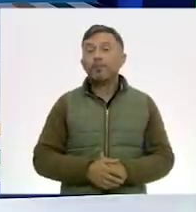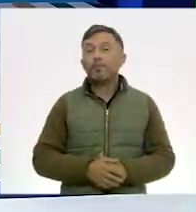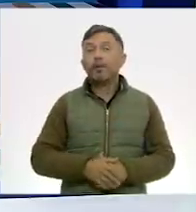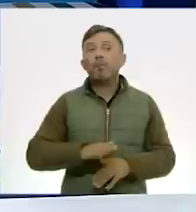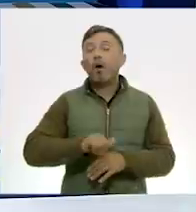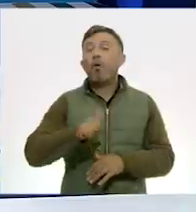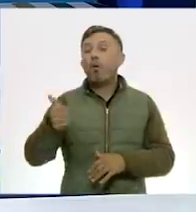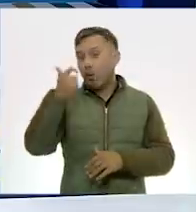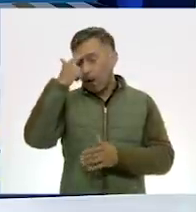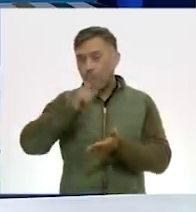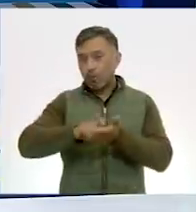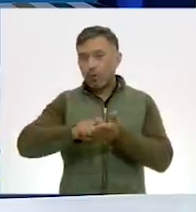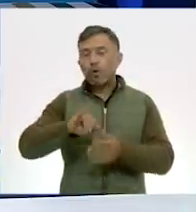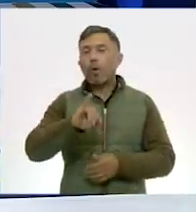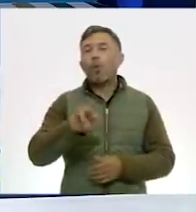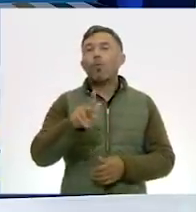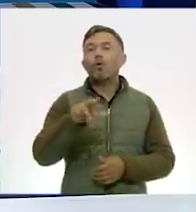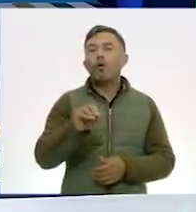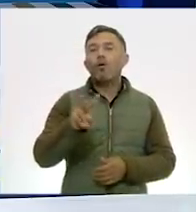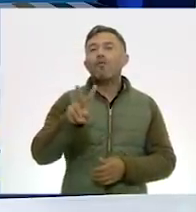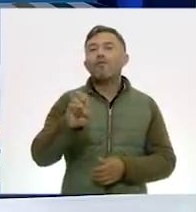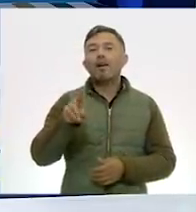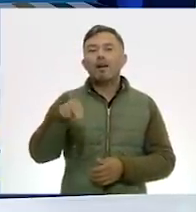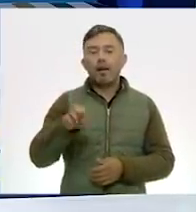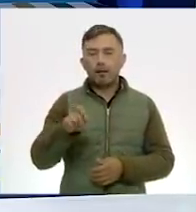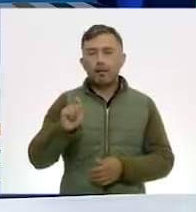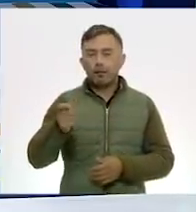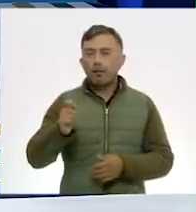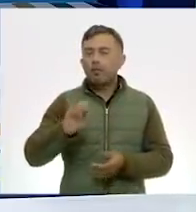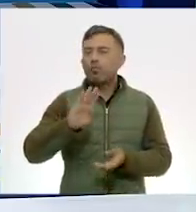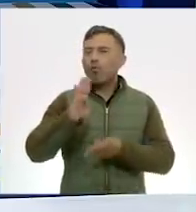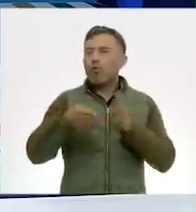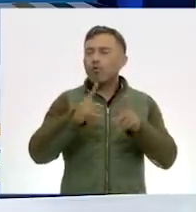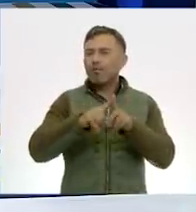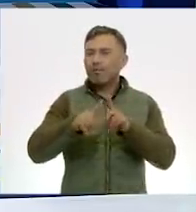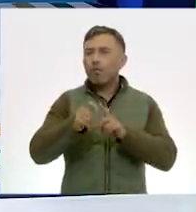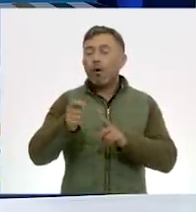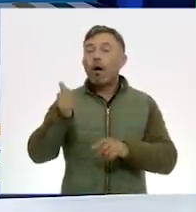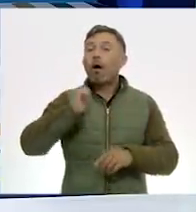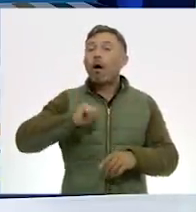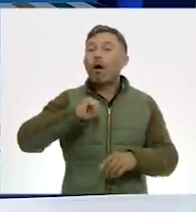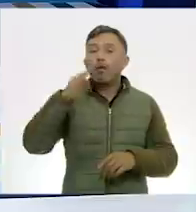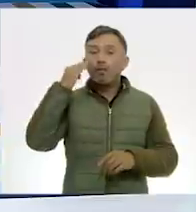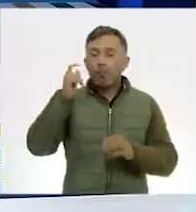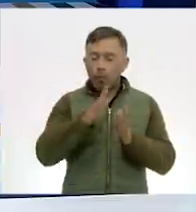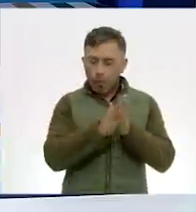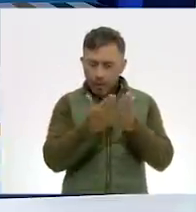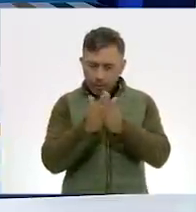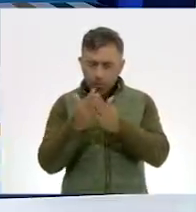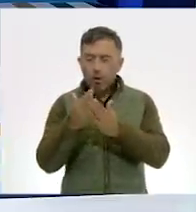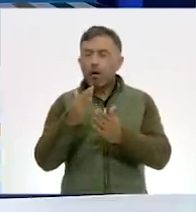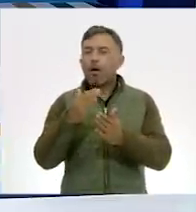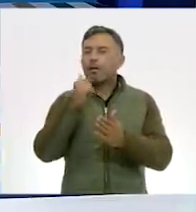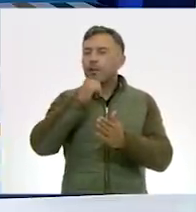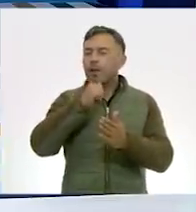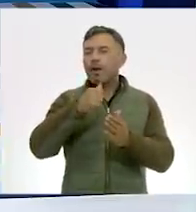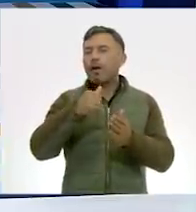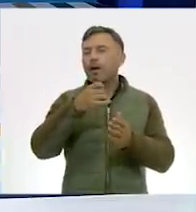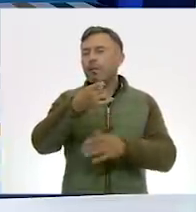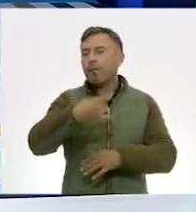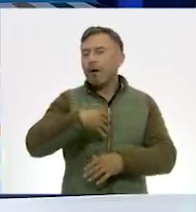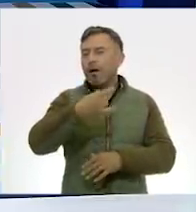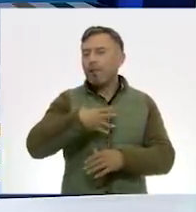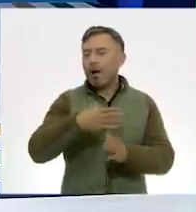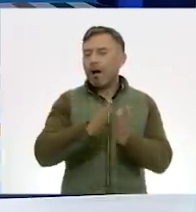autores fue Julio Verne. Por El Mundo Ilustrado, publicación de ese tiempo que se recibía regularmente en la Hacienda,